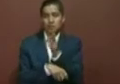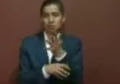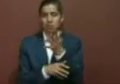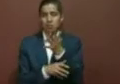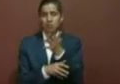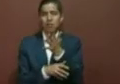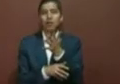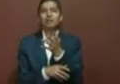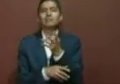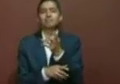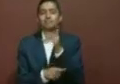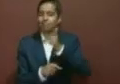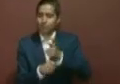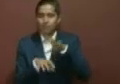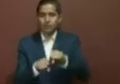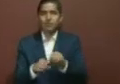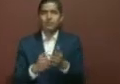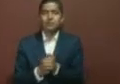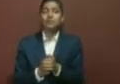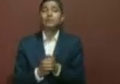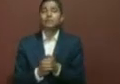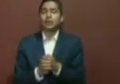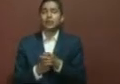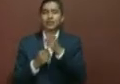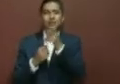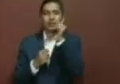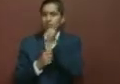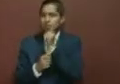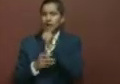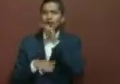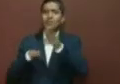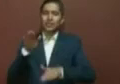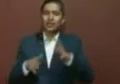en consecuencia. Hacemos de repente muestreos.